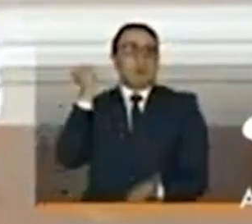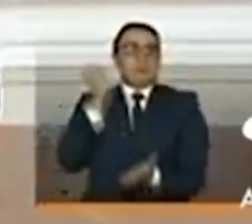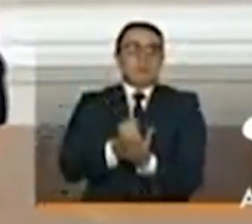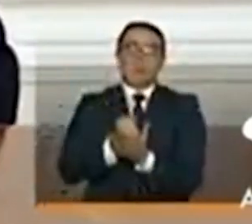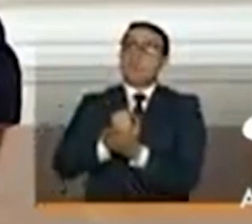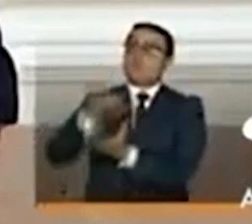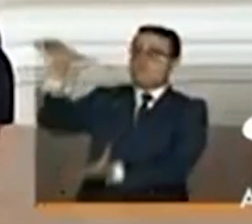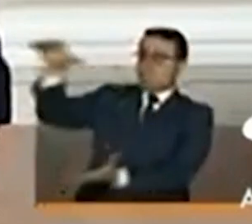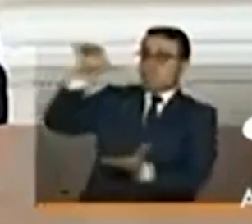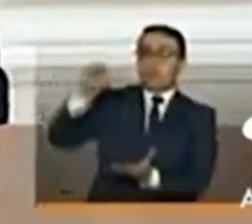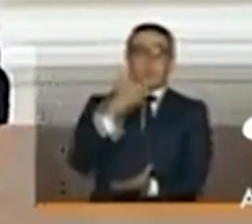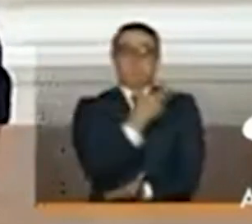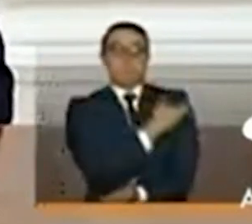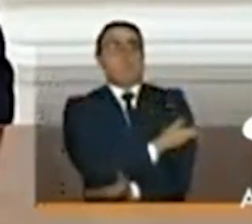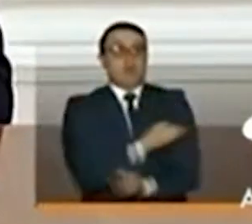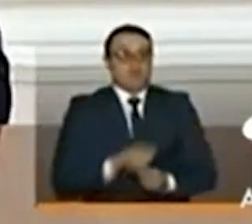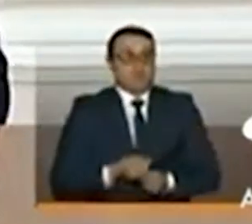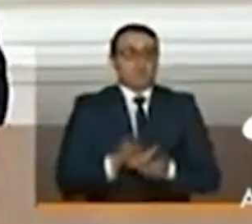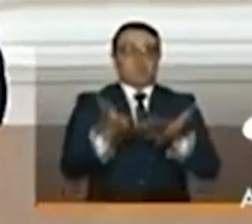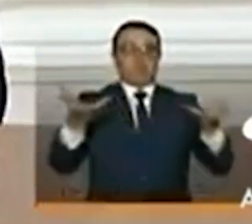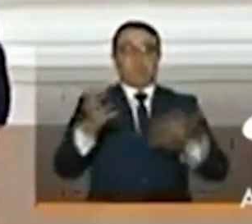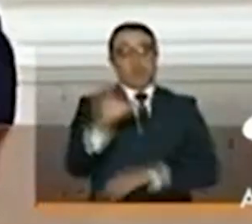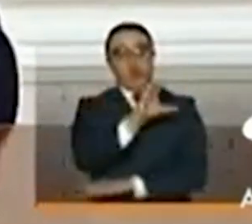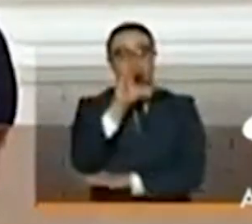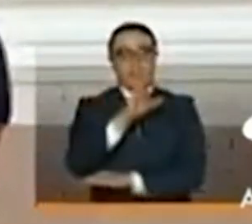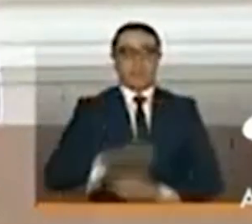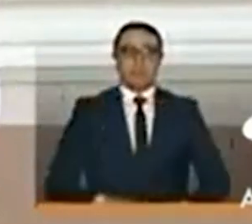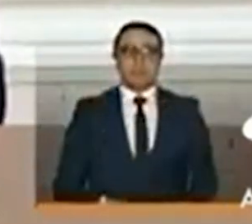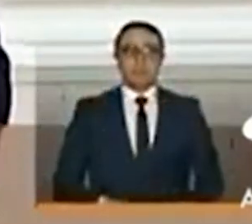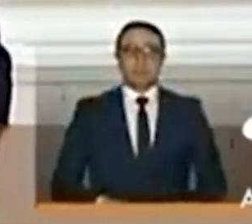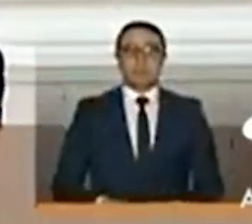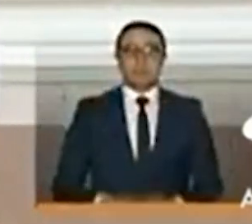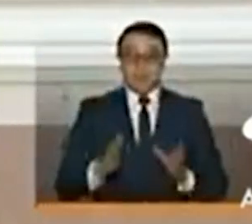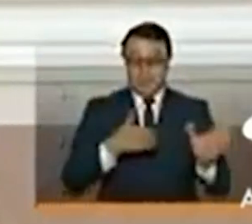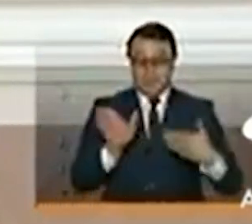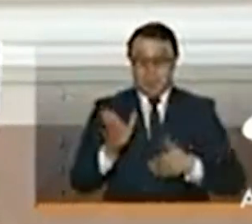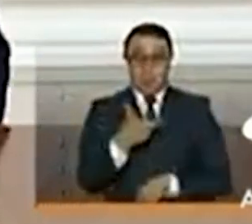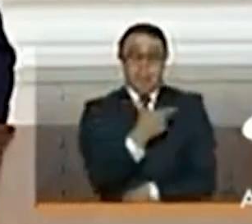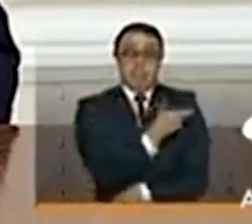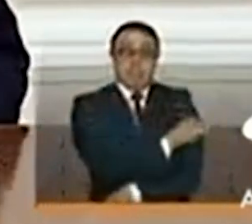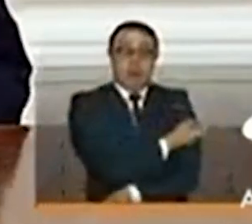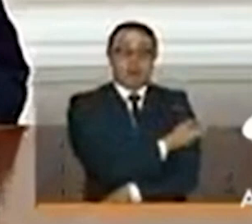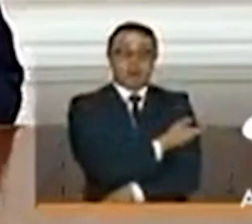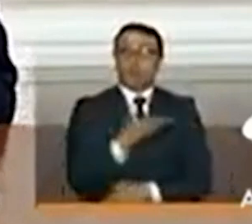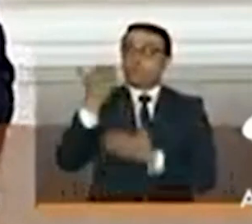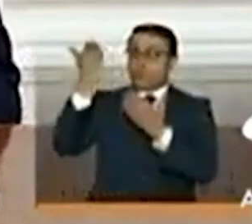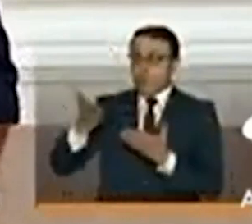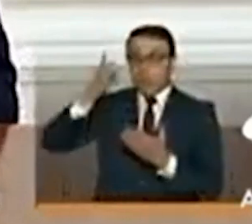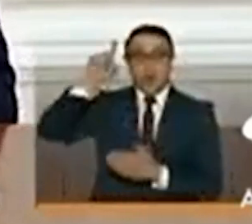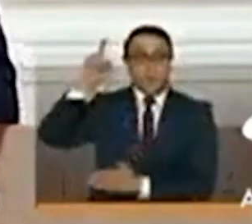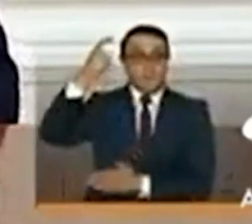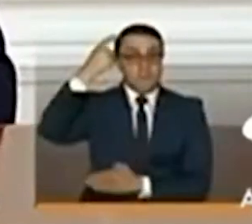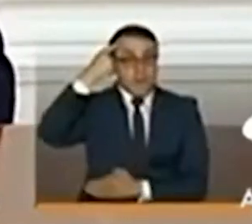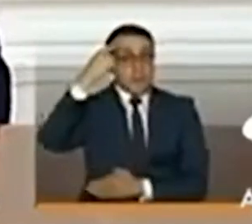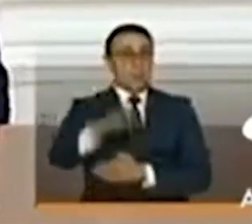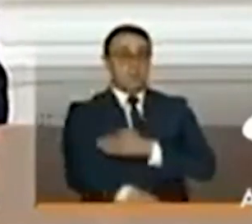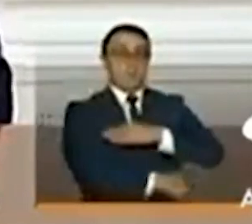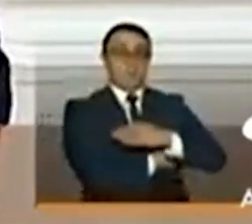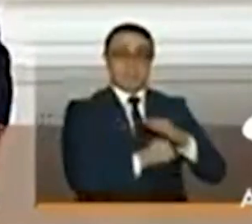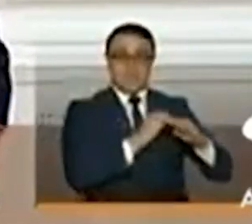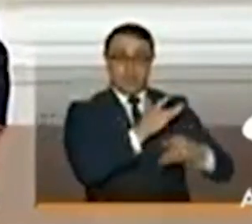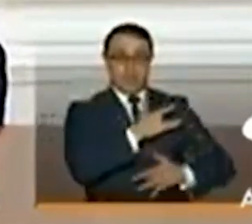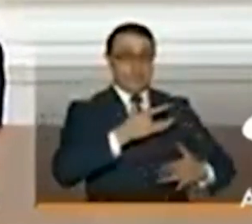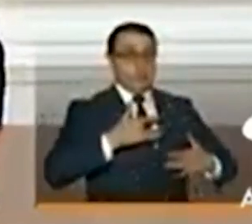al país. Esto va a permitir que ese plan de vacunación que su gobierno y el Ministerio de